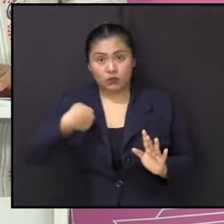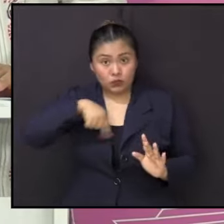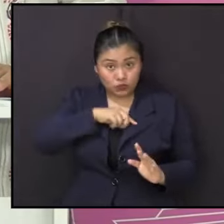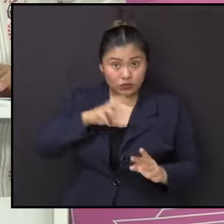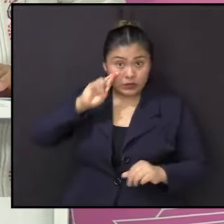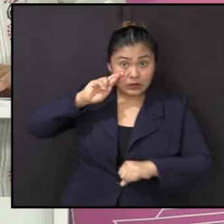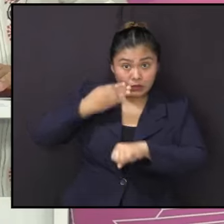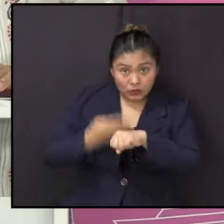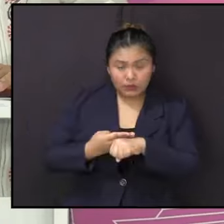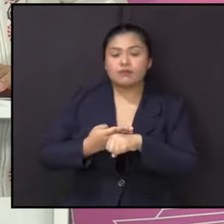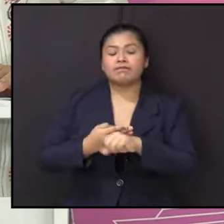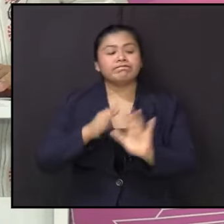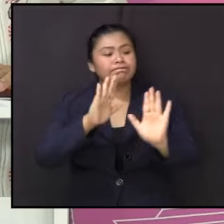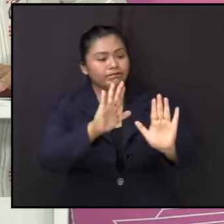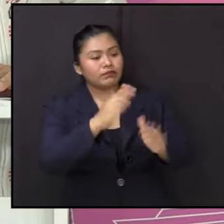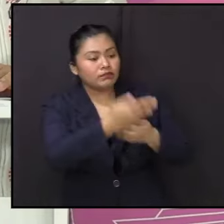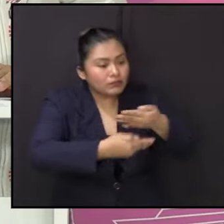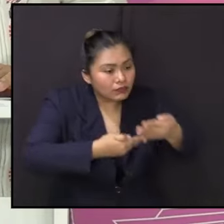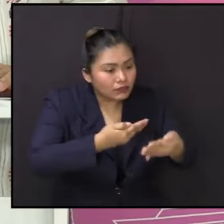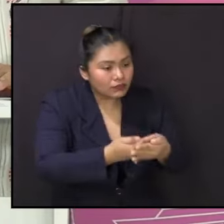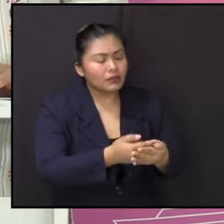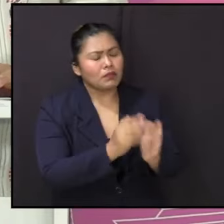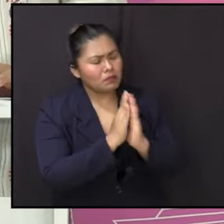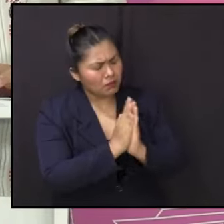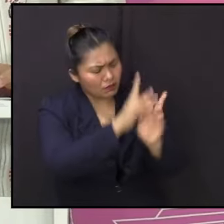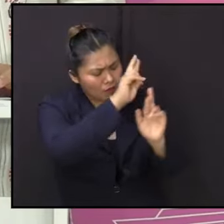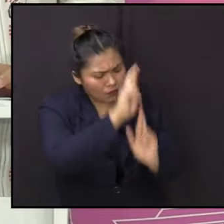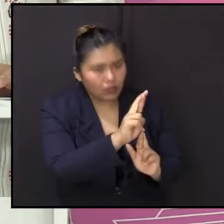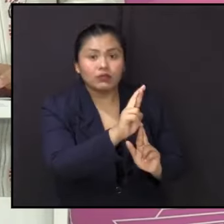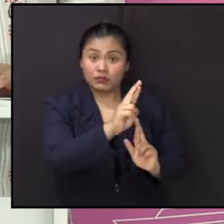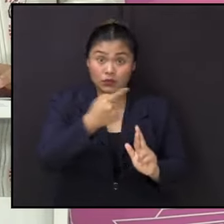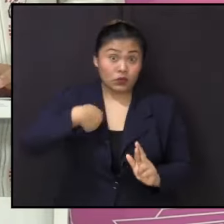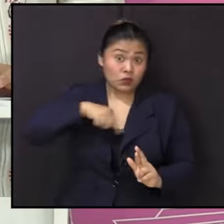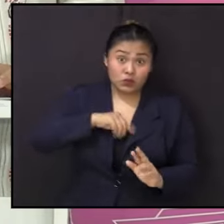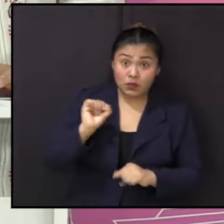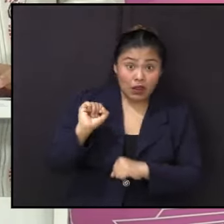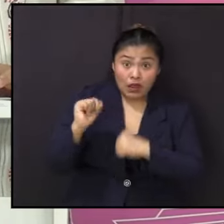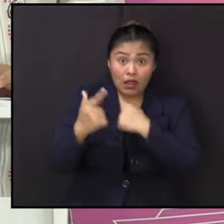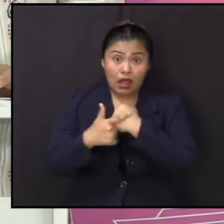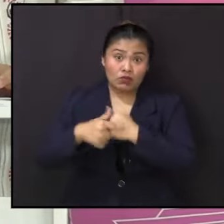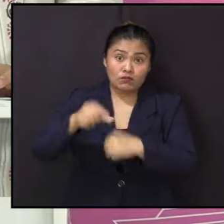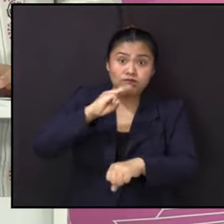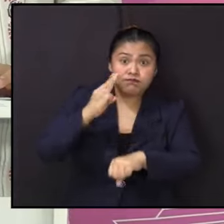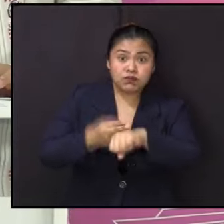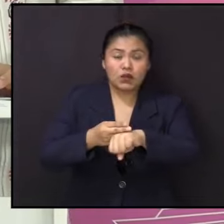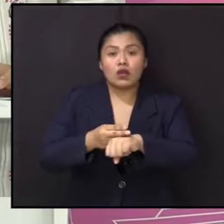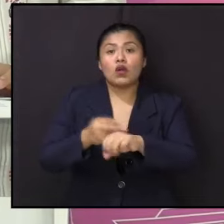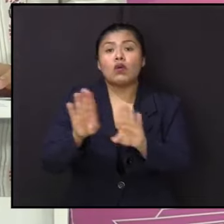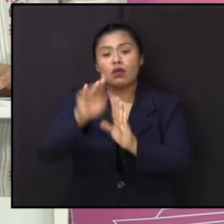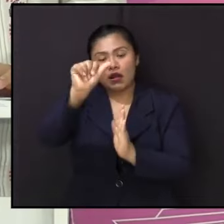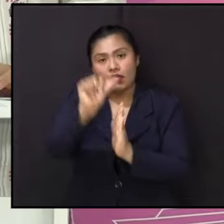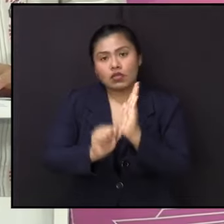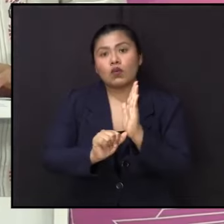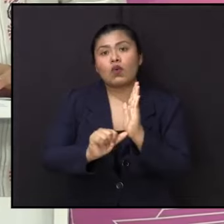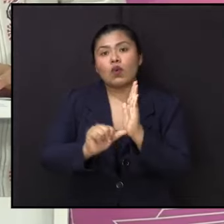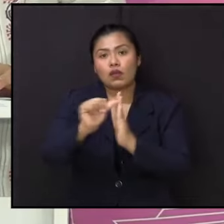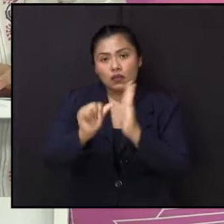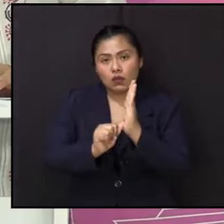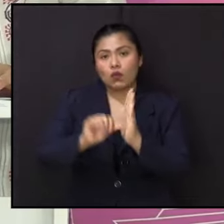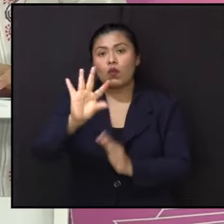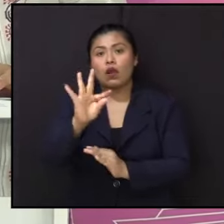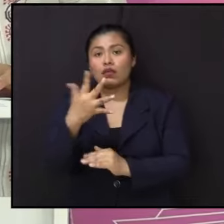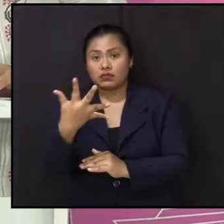para solicitarle respetuosamente guardar el orden o tomar una medida de conformidad con el artículo 45 de este reglamento, si